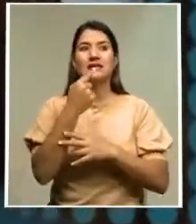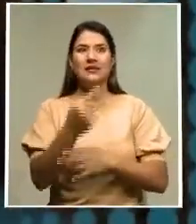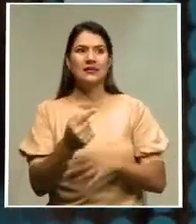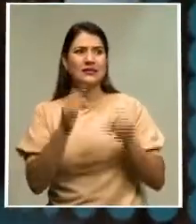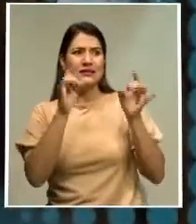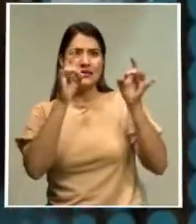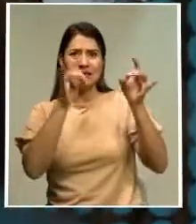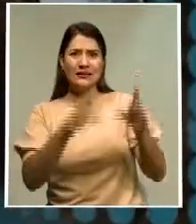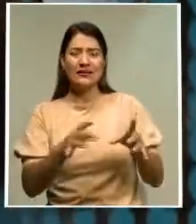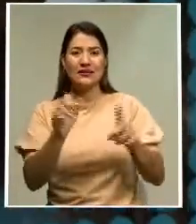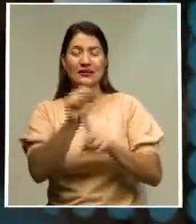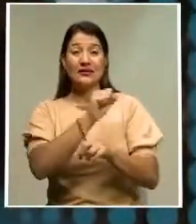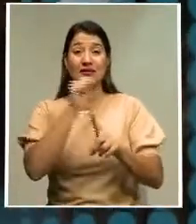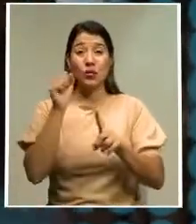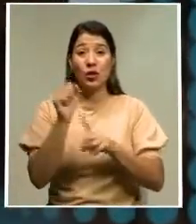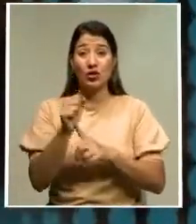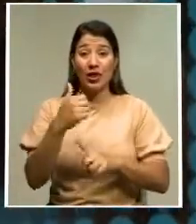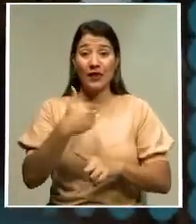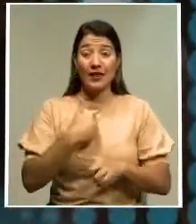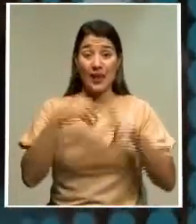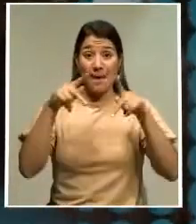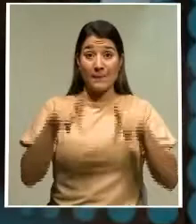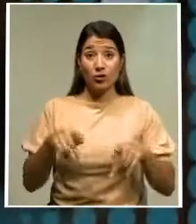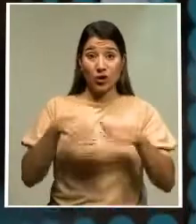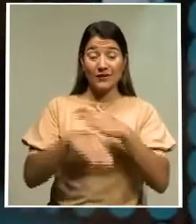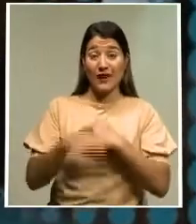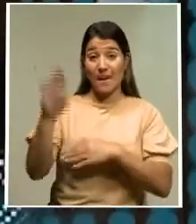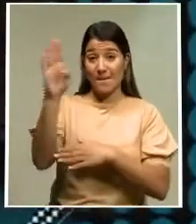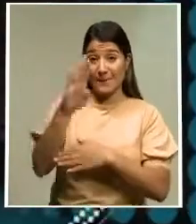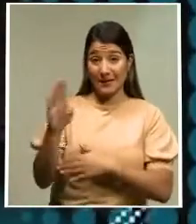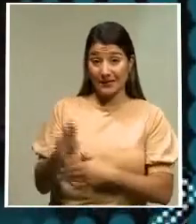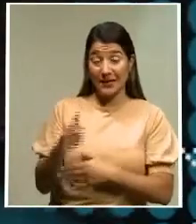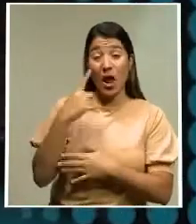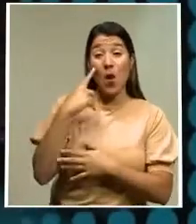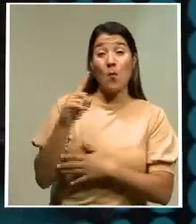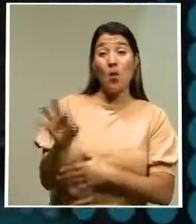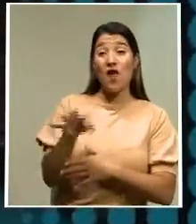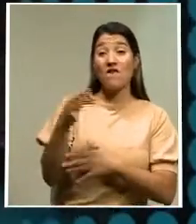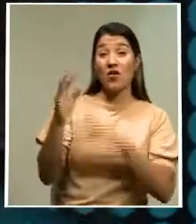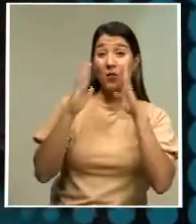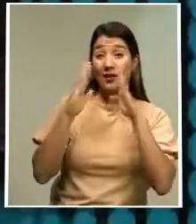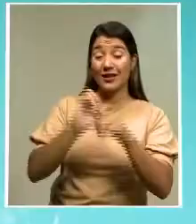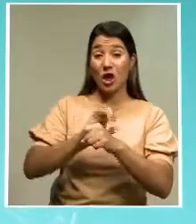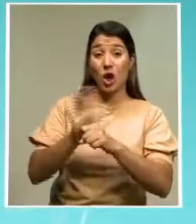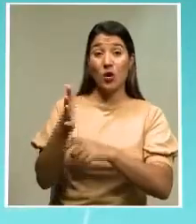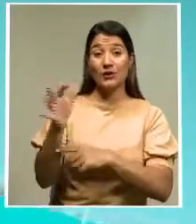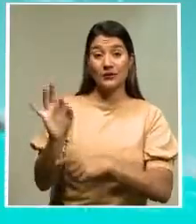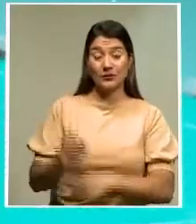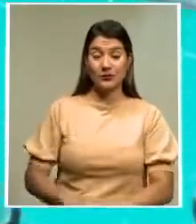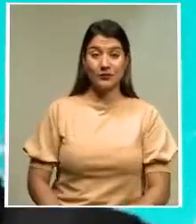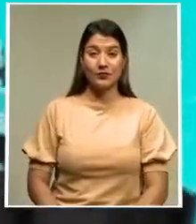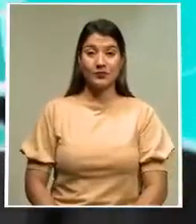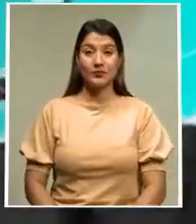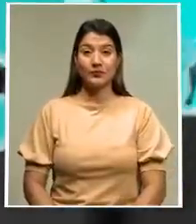humanitaria la situación que están viviendo los brasileños tras el manejo de la pandemia por la COVID-19.